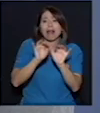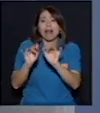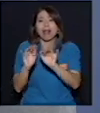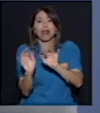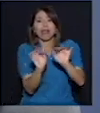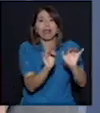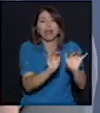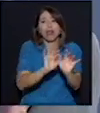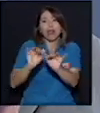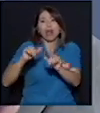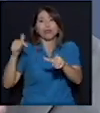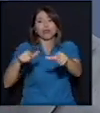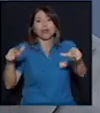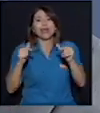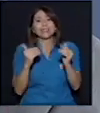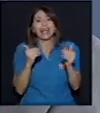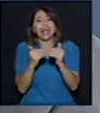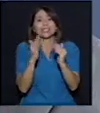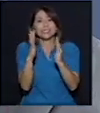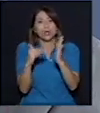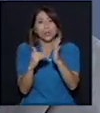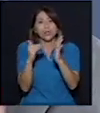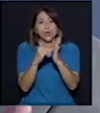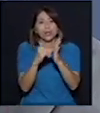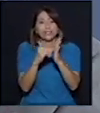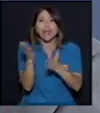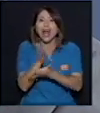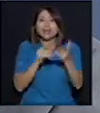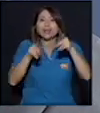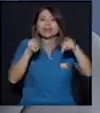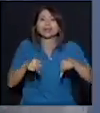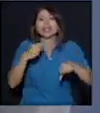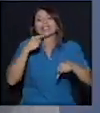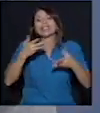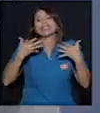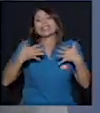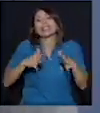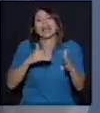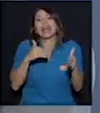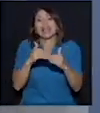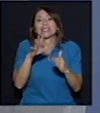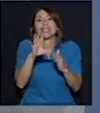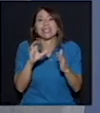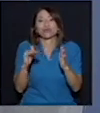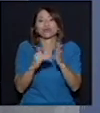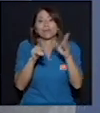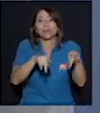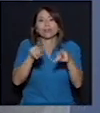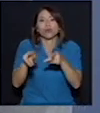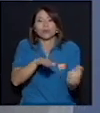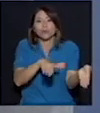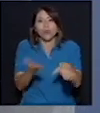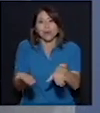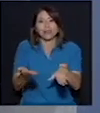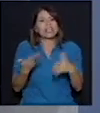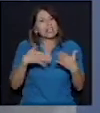casi 5 millones y nos estamos acercando, dicen algunos, al 500,000 de muertos. Contabilizados andan como 360,000, que son una